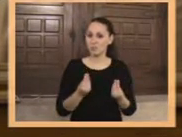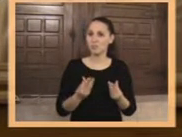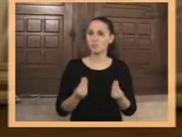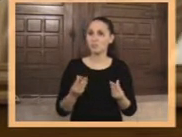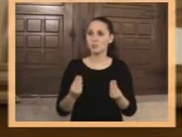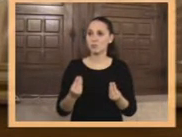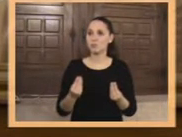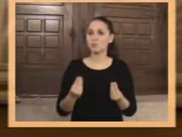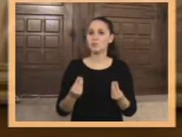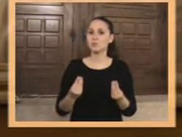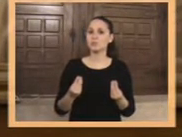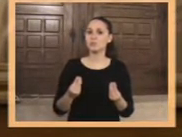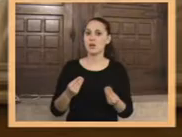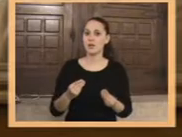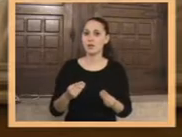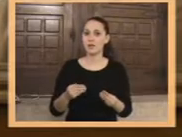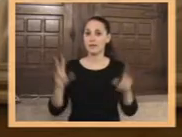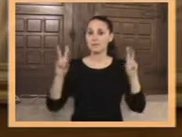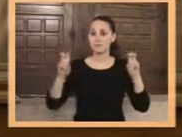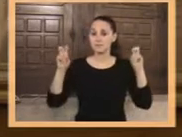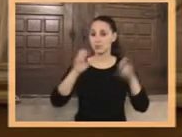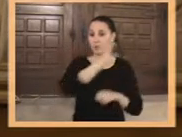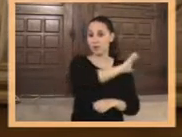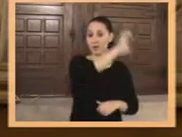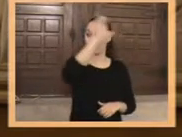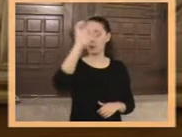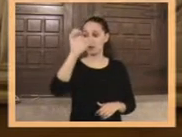leyes también de ámbito europeo